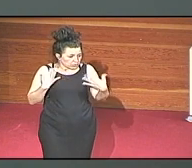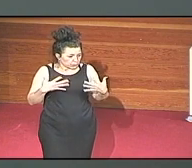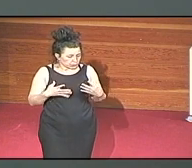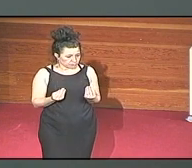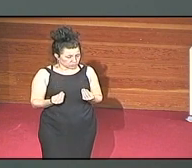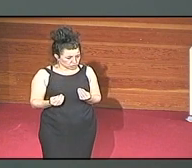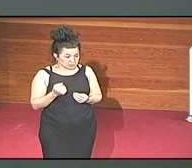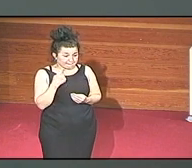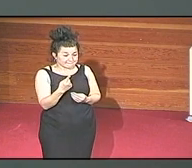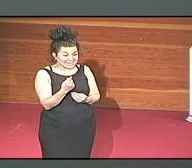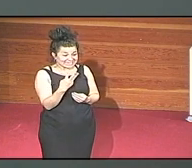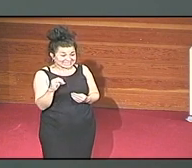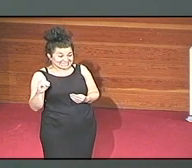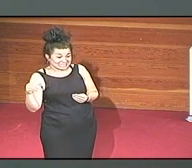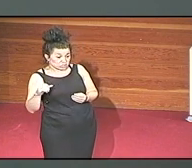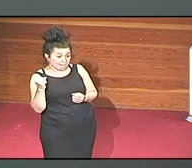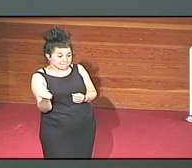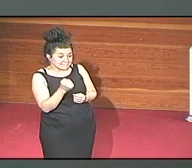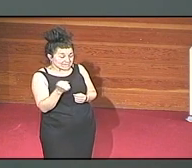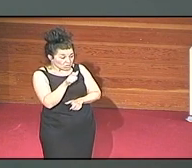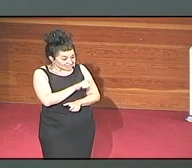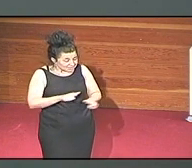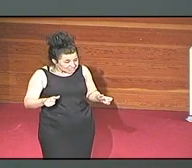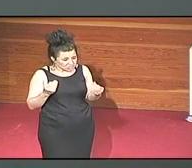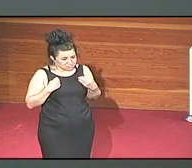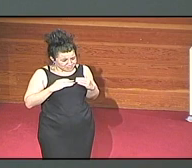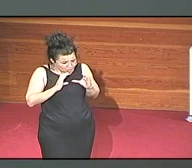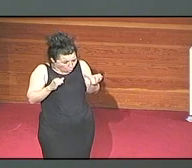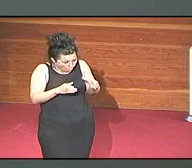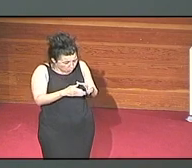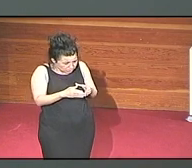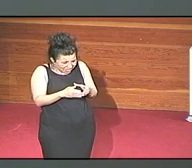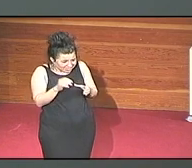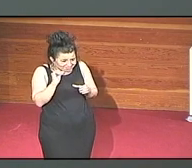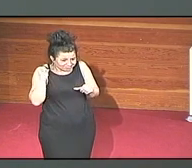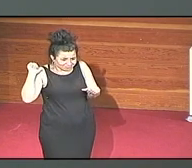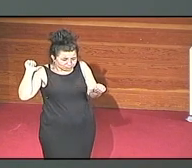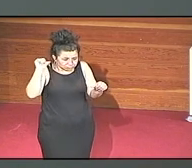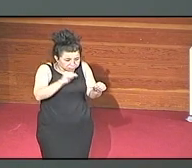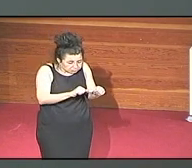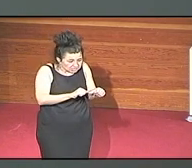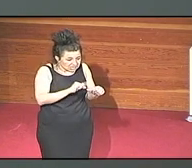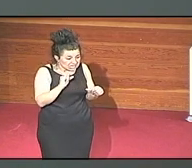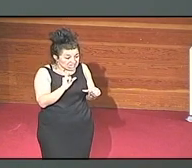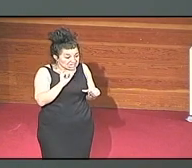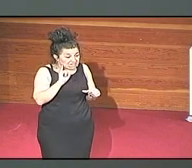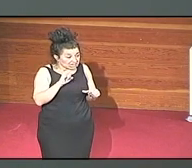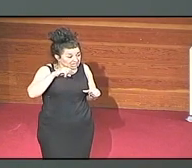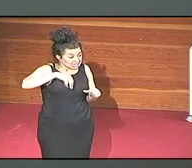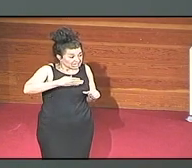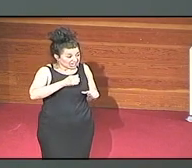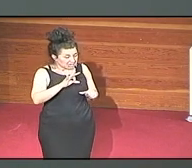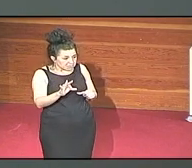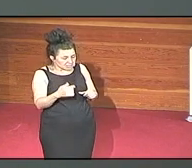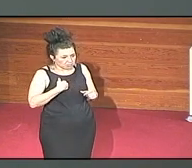1300 millones de personas que viven en comunidad desde hace siglos y a mí por ejemplo los primales me dio un montón de elecciones la sensación de que